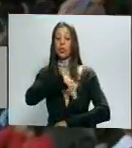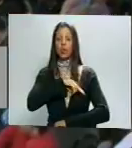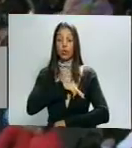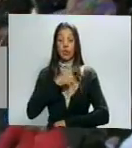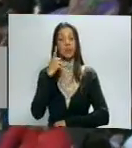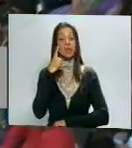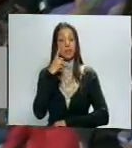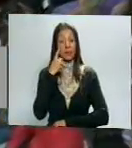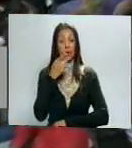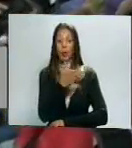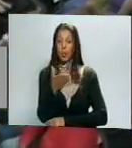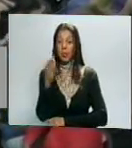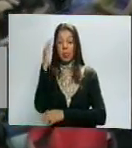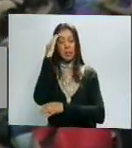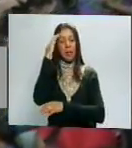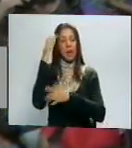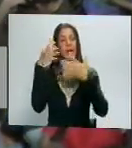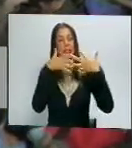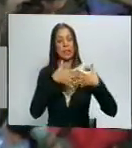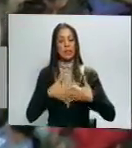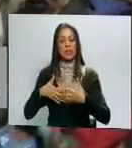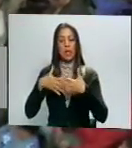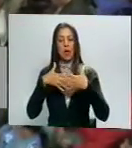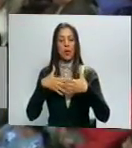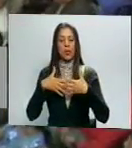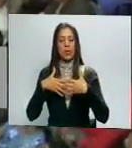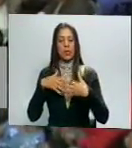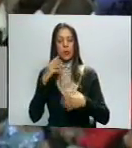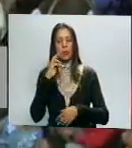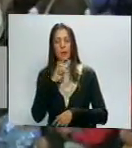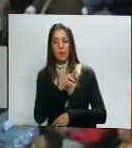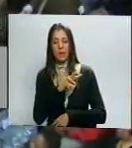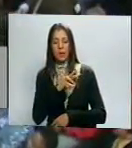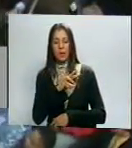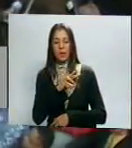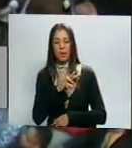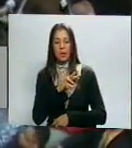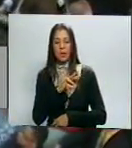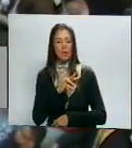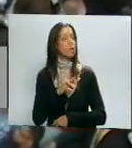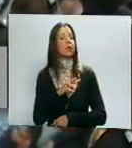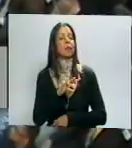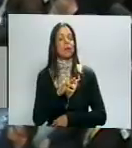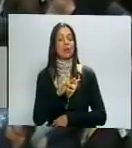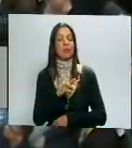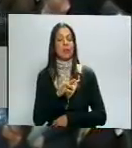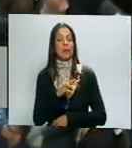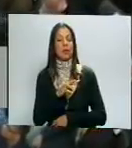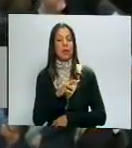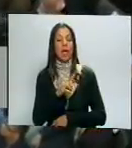ustedes saben que el imperialismo jura que porque ellos sancionen a 4